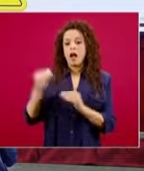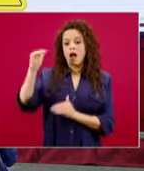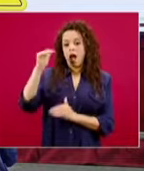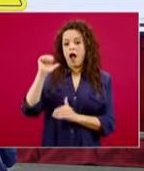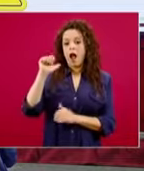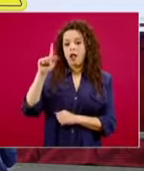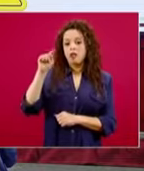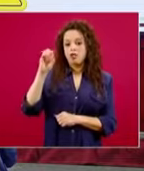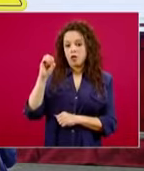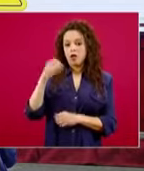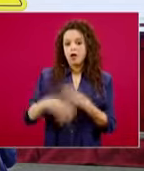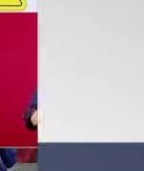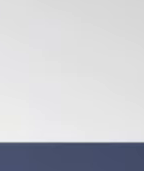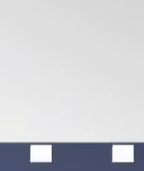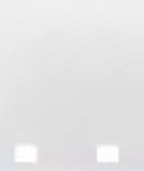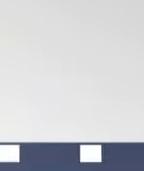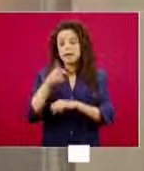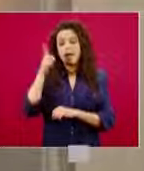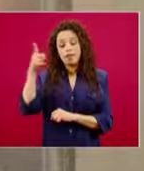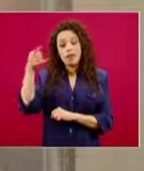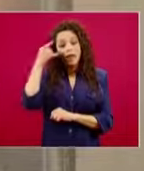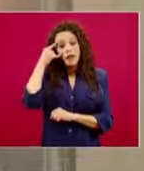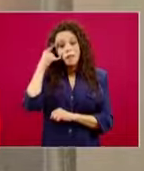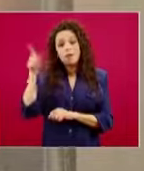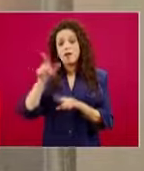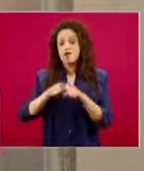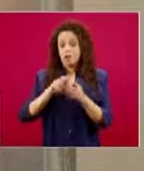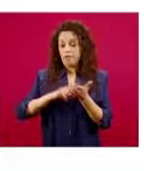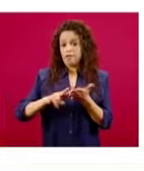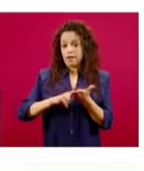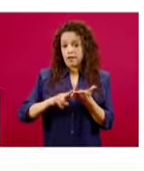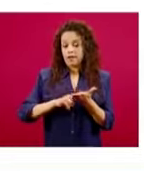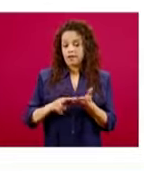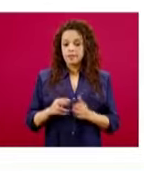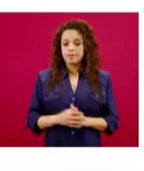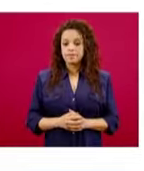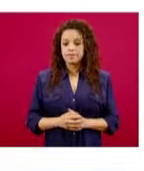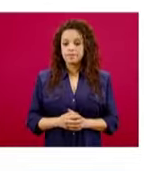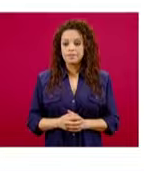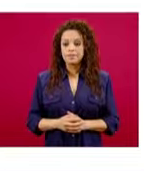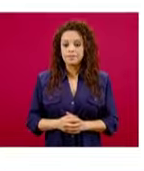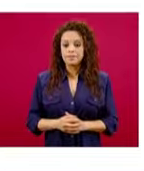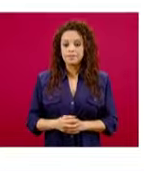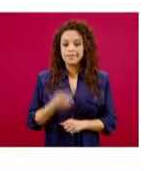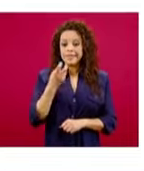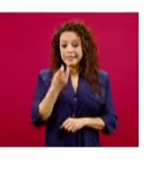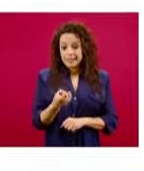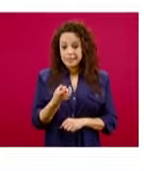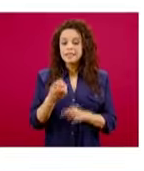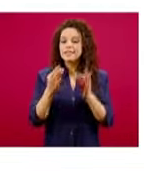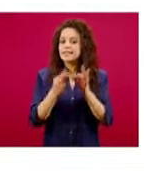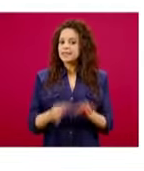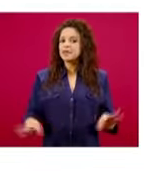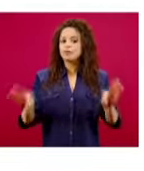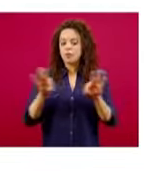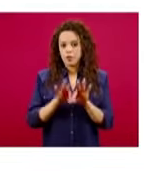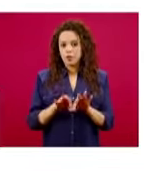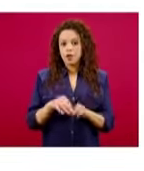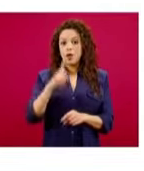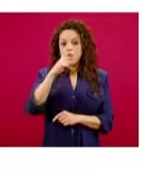informó sobre la actualización es muy importante que cada uno de nosotros